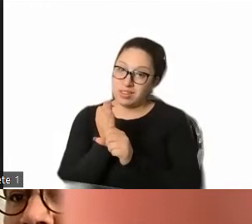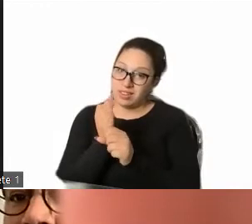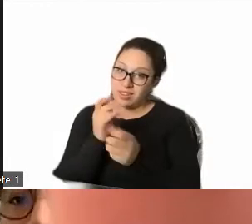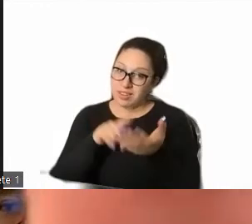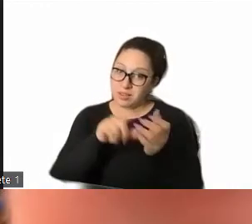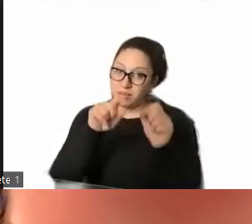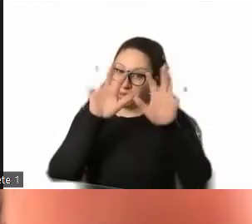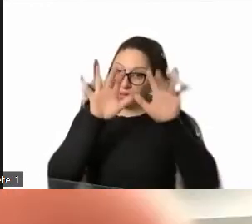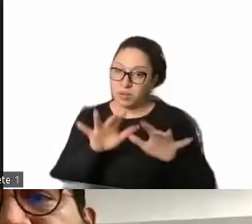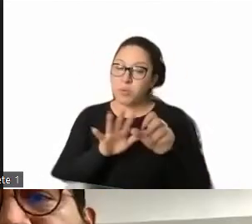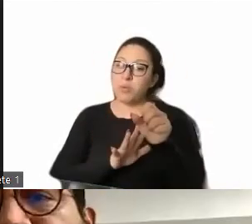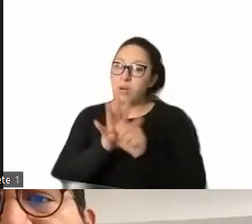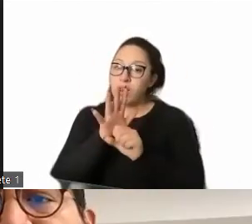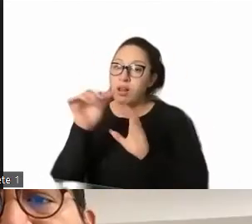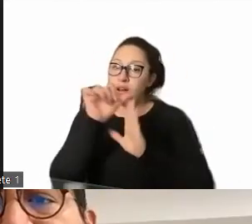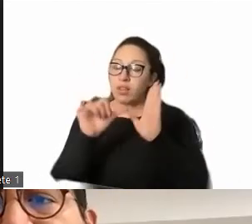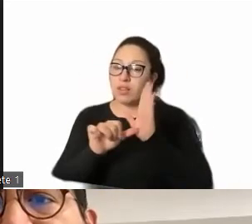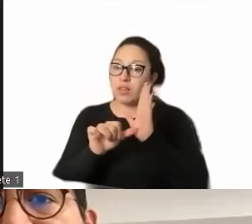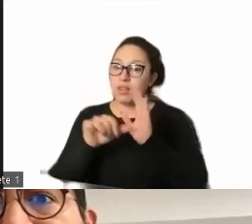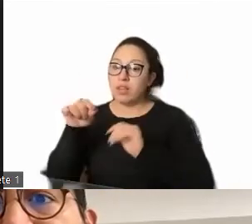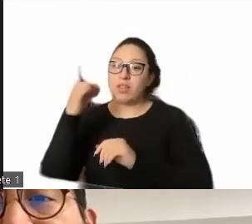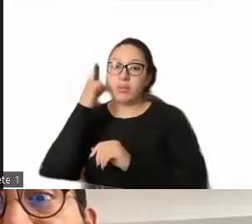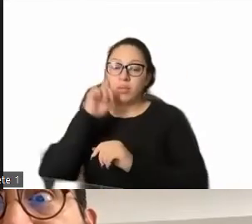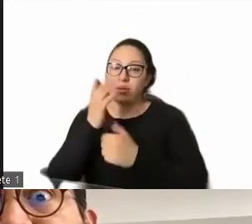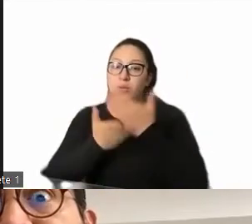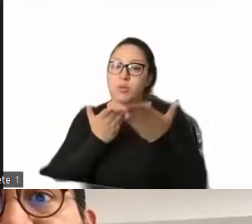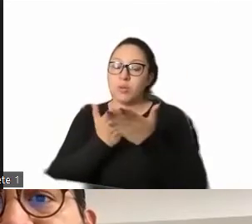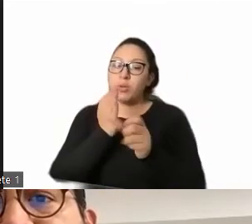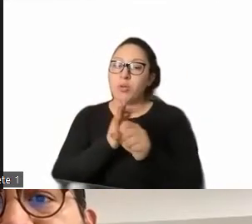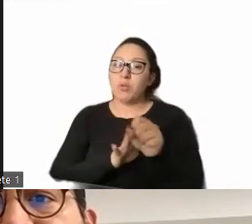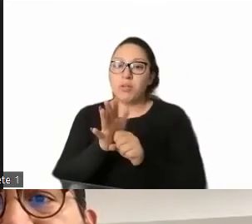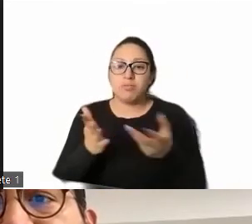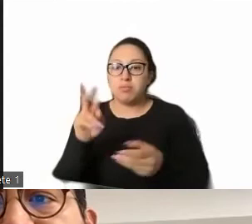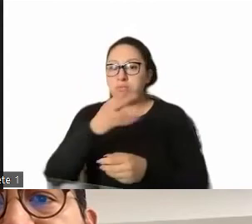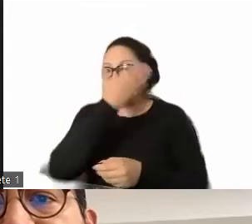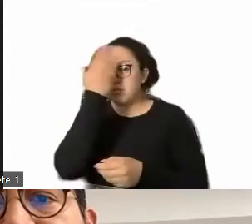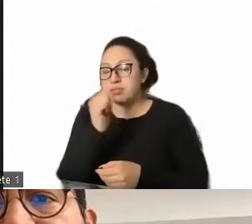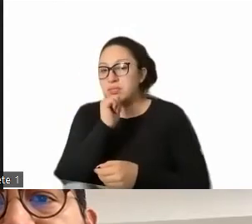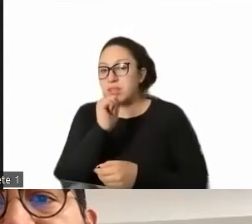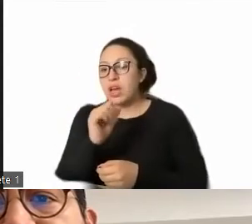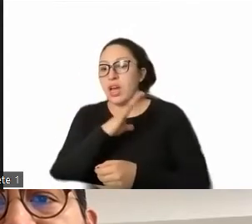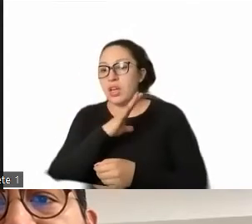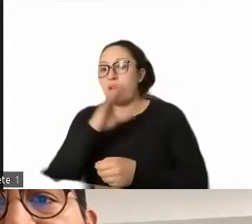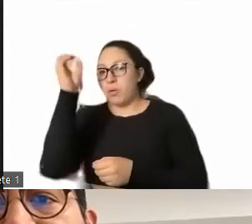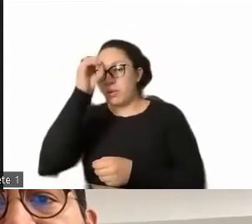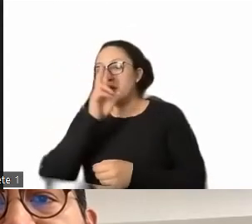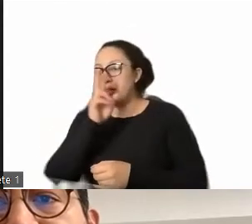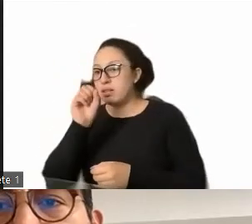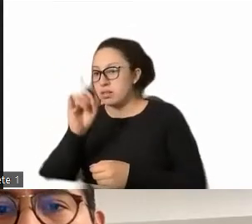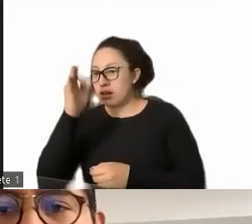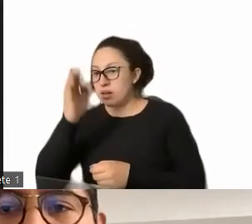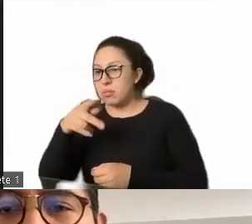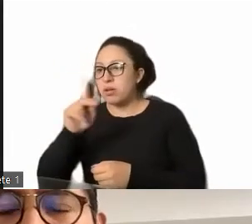son los artículos que la diputada está proponiendo. Es decir, se está emitiendo una opinión en sentido positivo sin